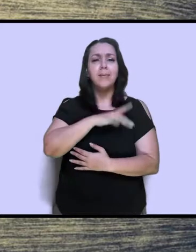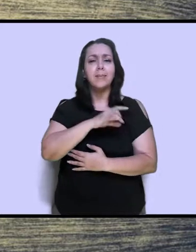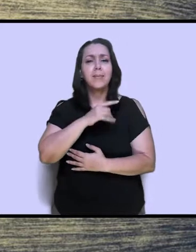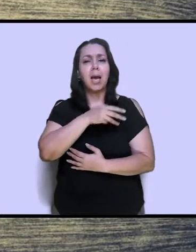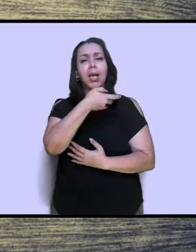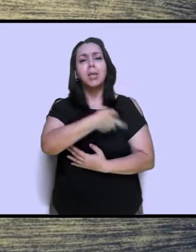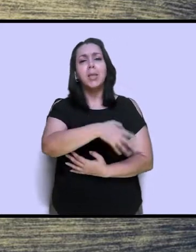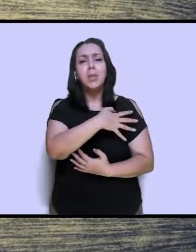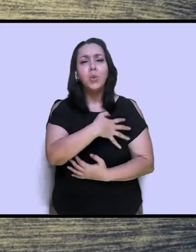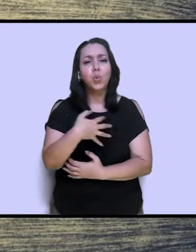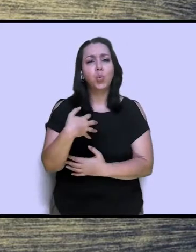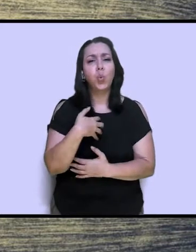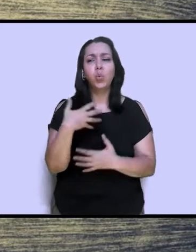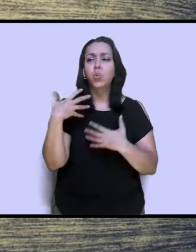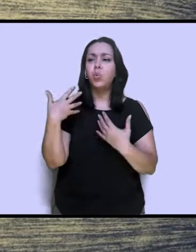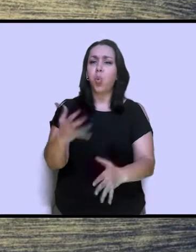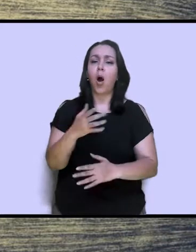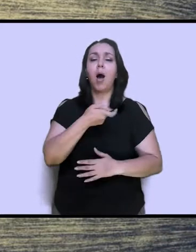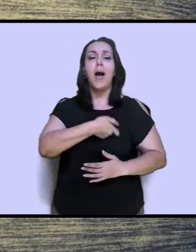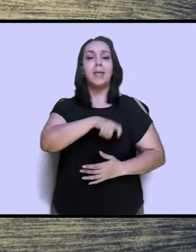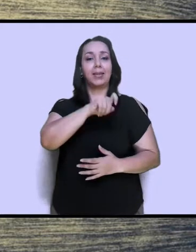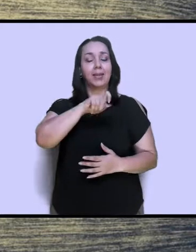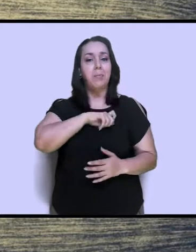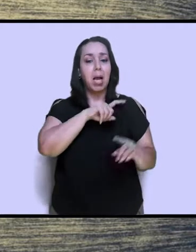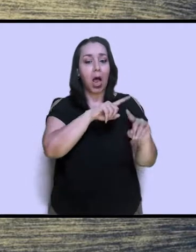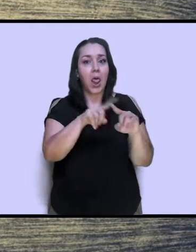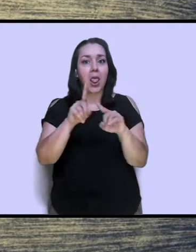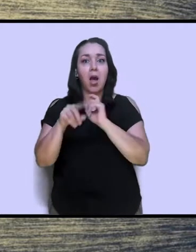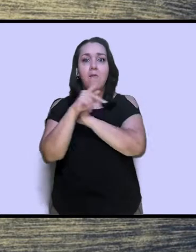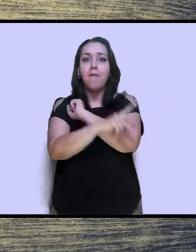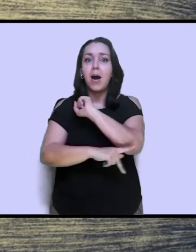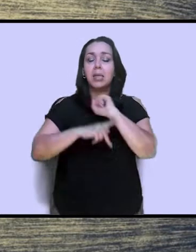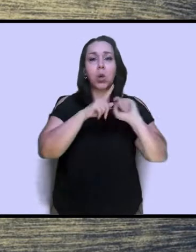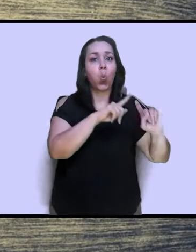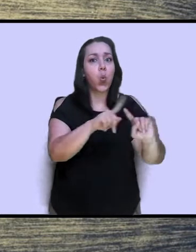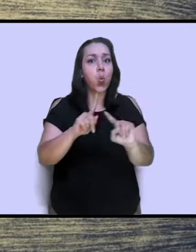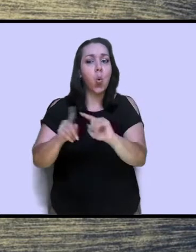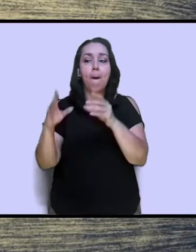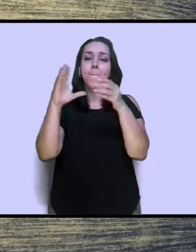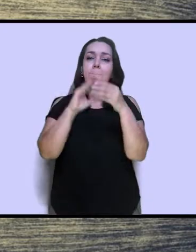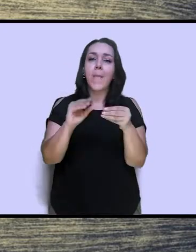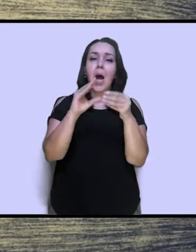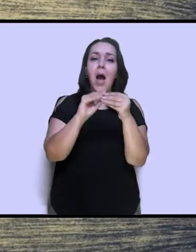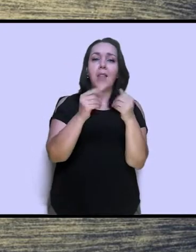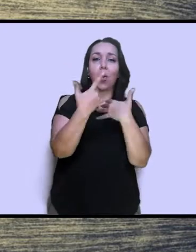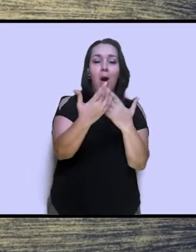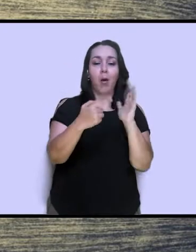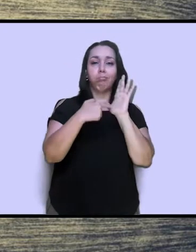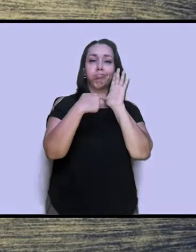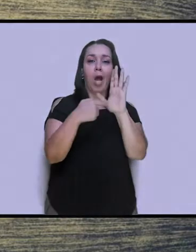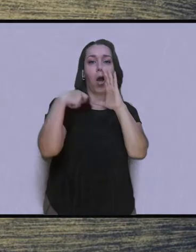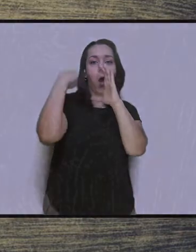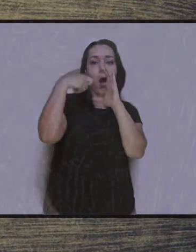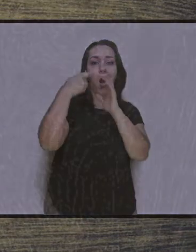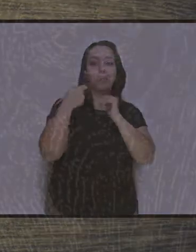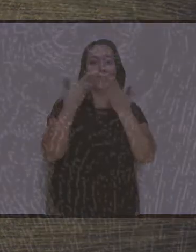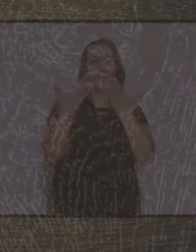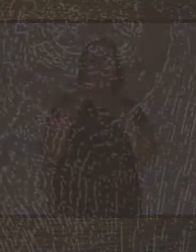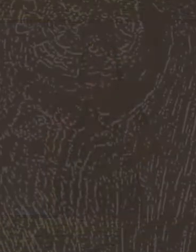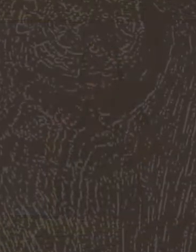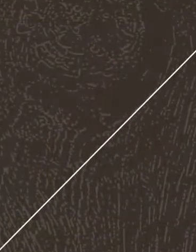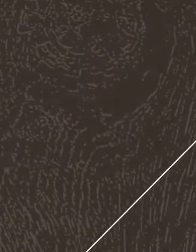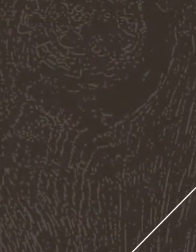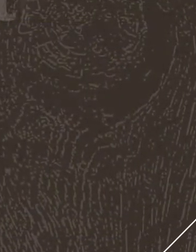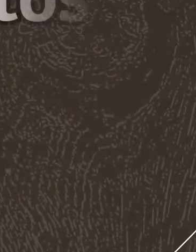Suiza, Rusia y España. Pero déjenos contarles más por medio de la siguiente producción audiovisual.